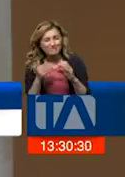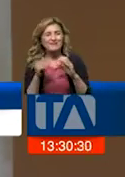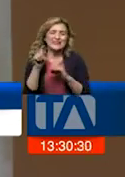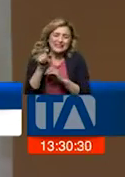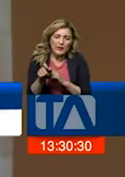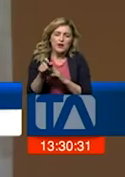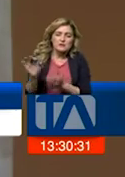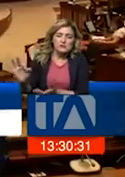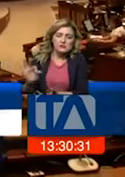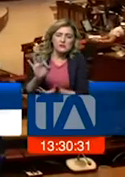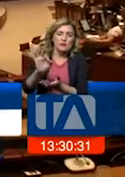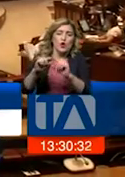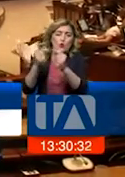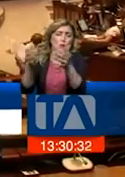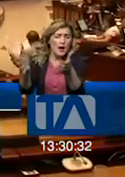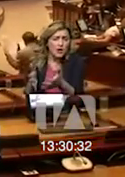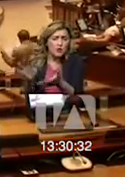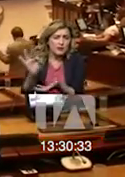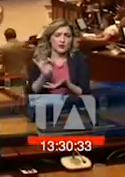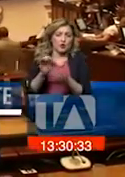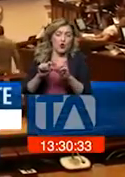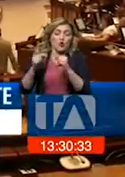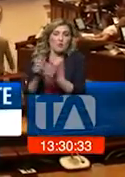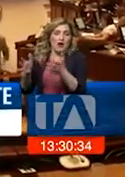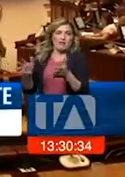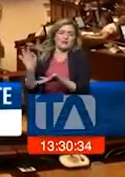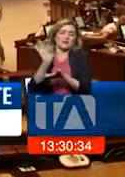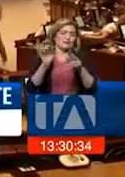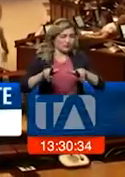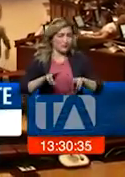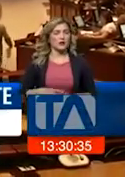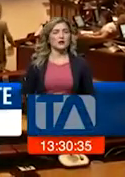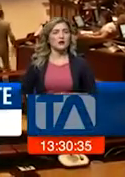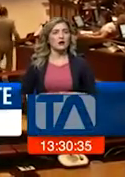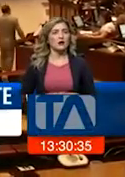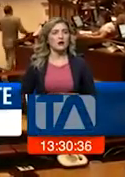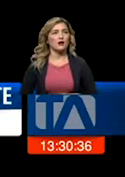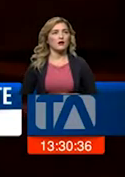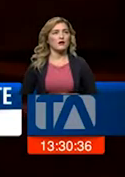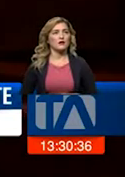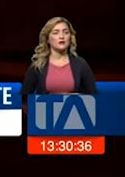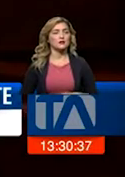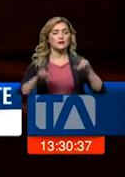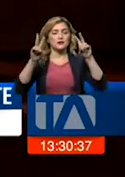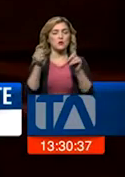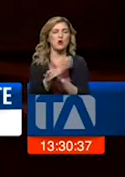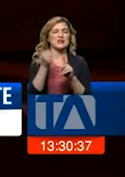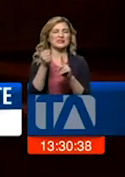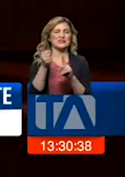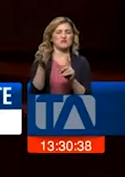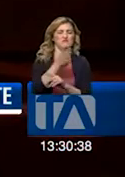de mayorías y minorías. En lo que coincidieron ambos miembros del CNE fue en el tema de equidad y violencia política.